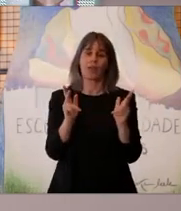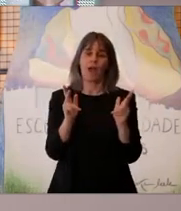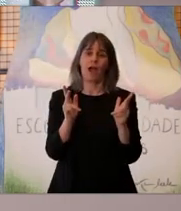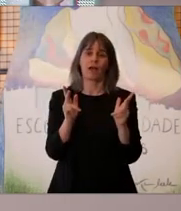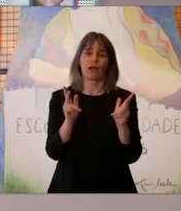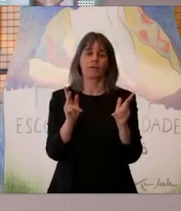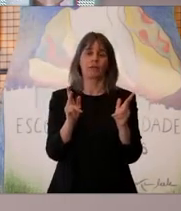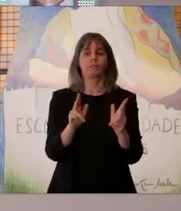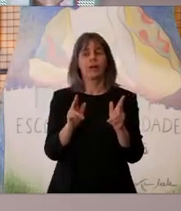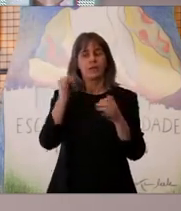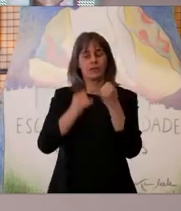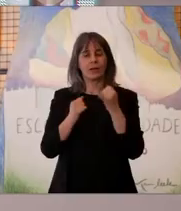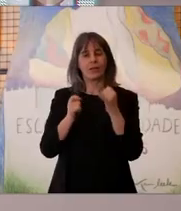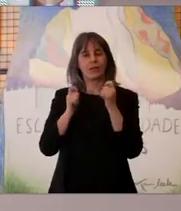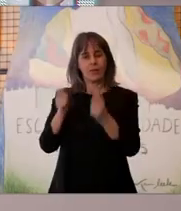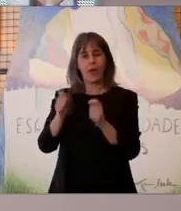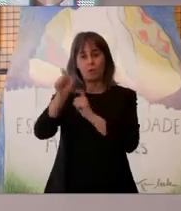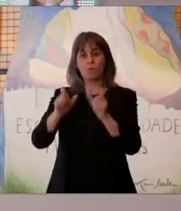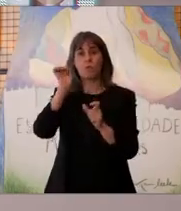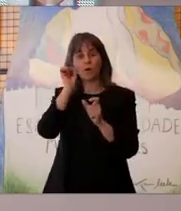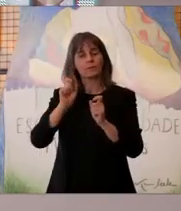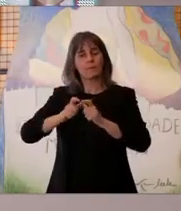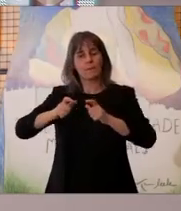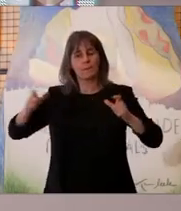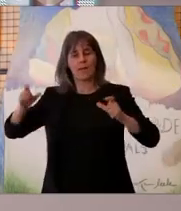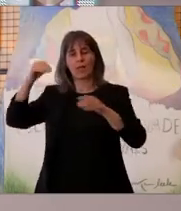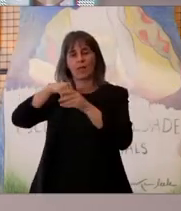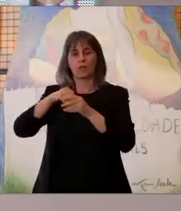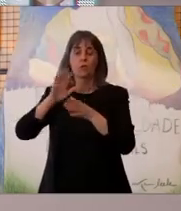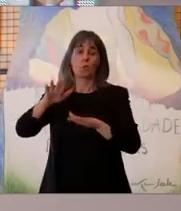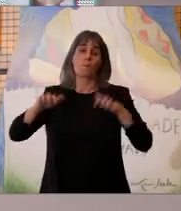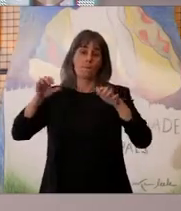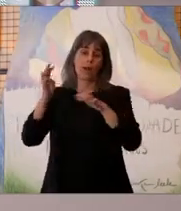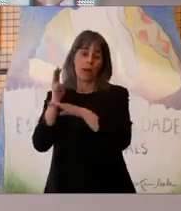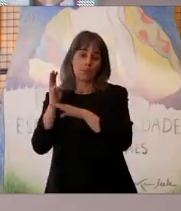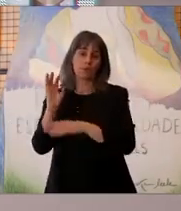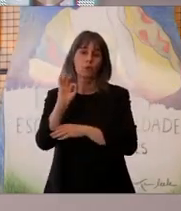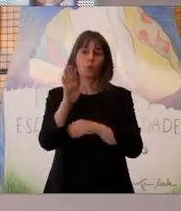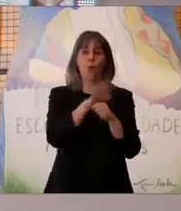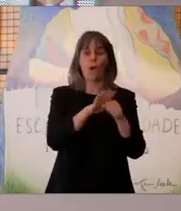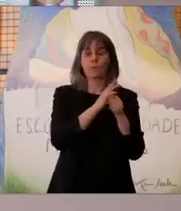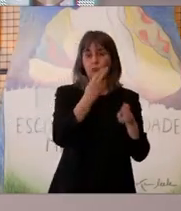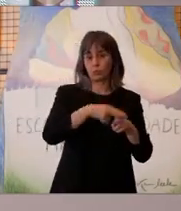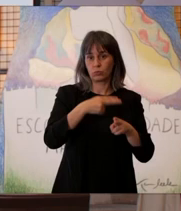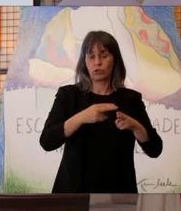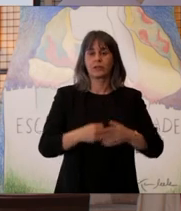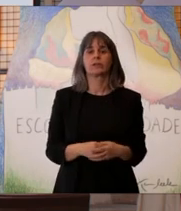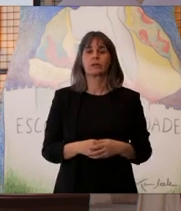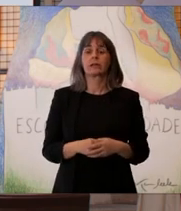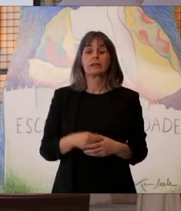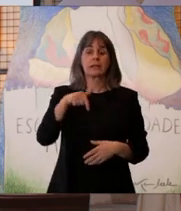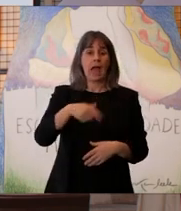favorecen la presencia de mujeres tanto en los parlamentos como en los ámbitos políticos en